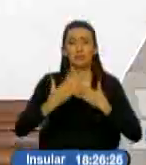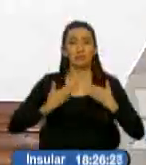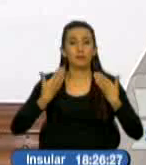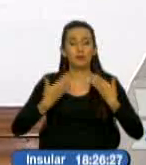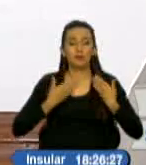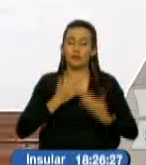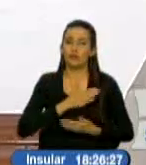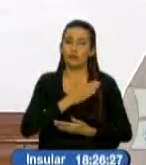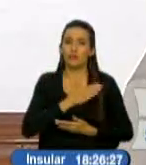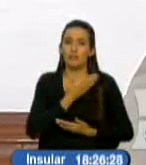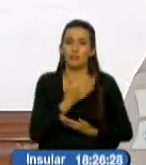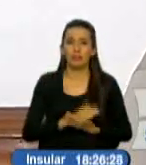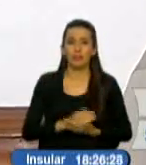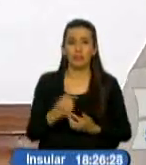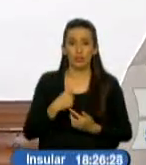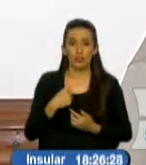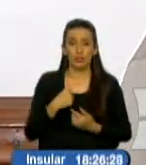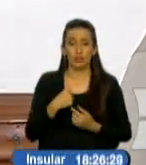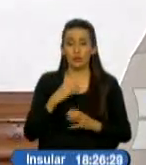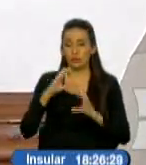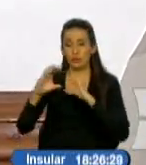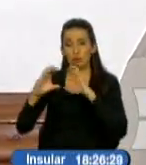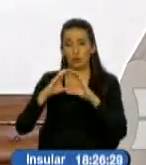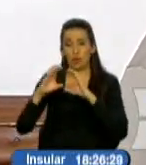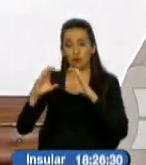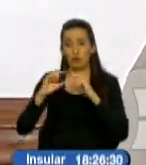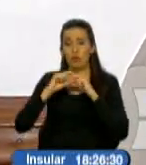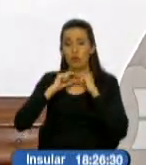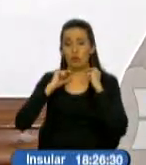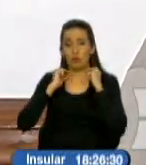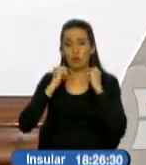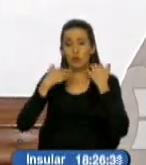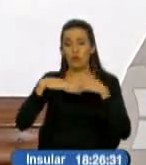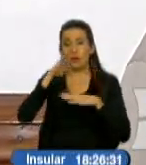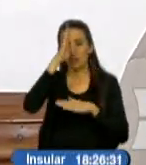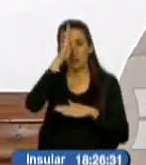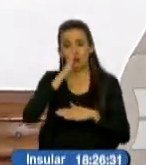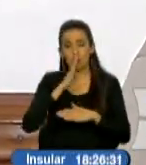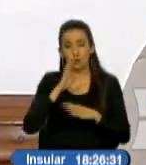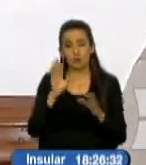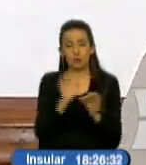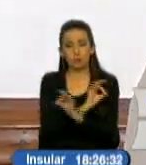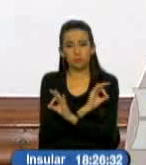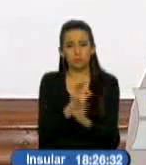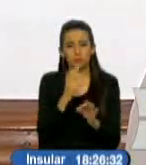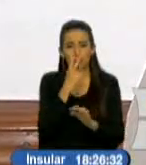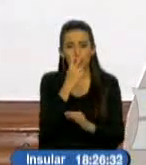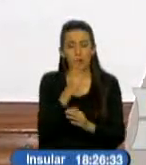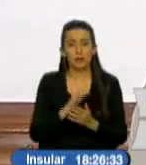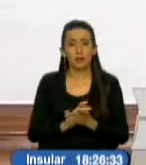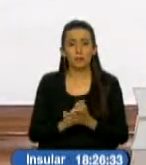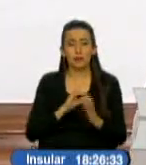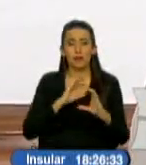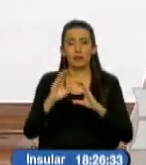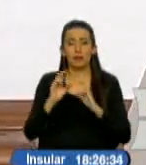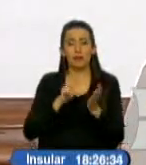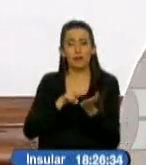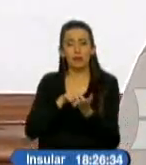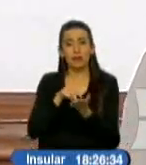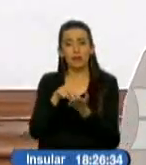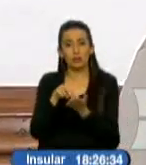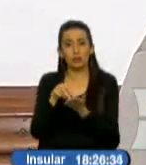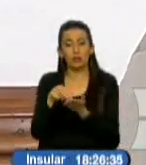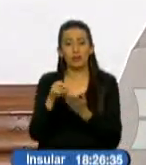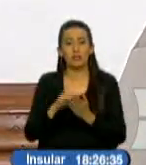devoción. Dice que a través de yo confesarme, pues Dios me va a lavar todos mis pecados y saldré a la procesión es para redimir de